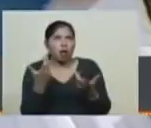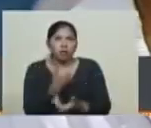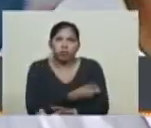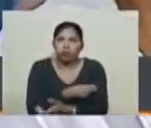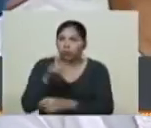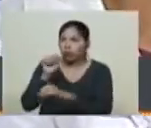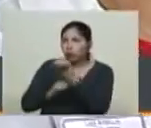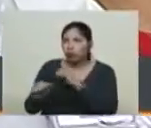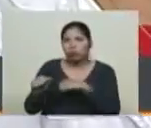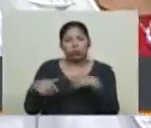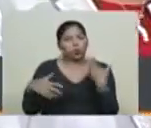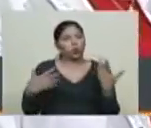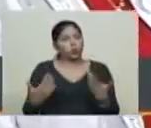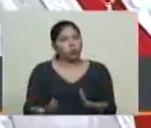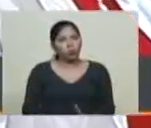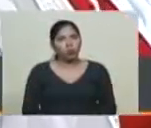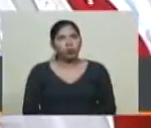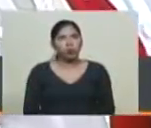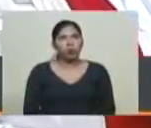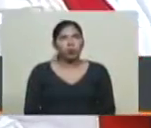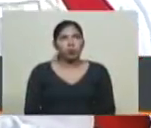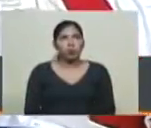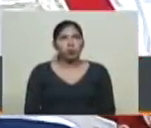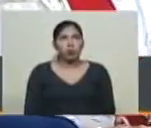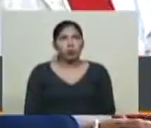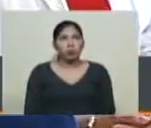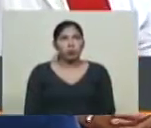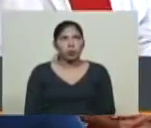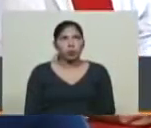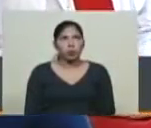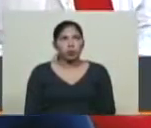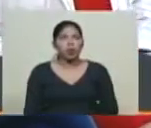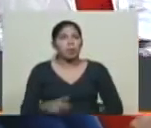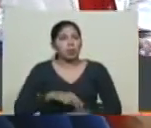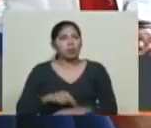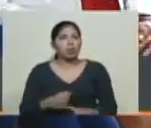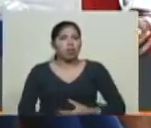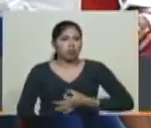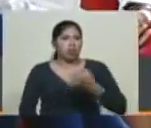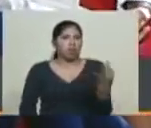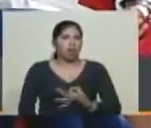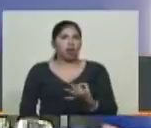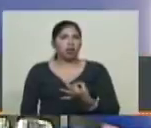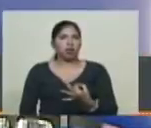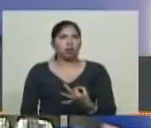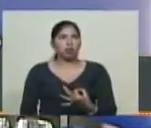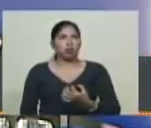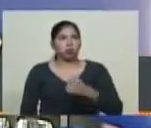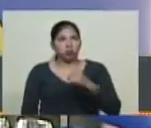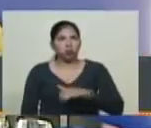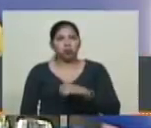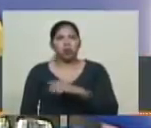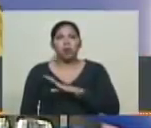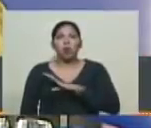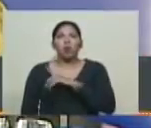medicina primaria, la medicina verdadera, diría yo. Nosotros le llamamos la medicina